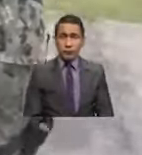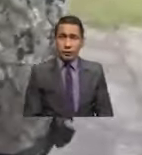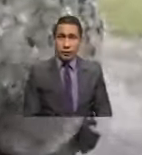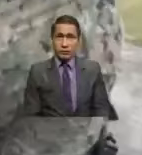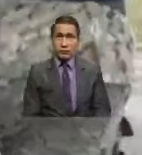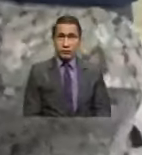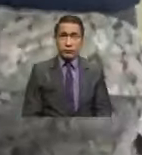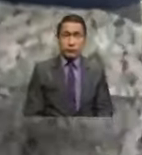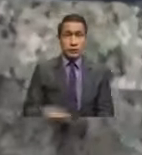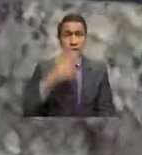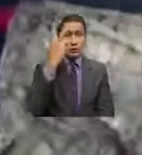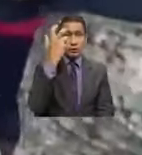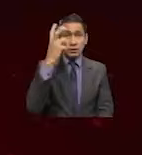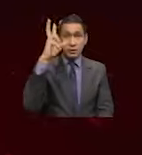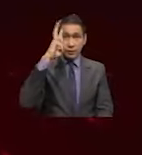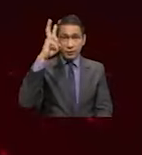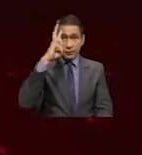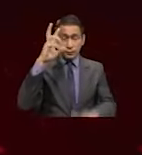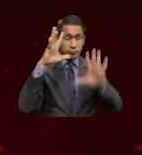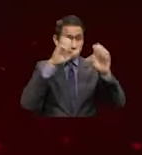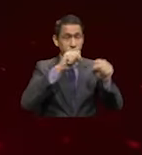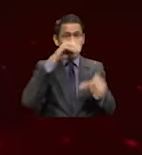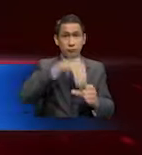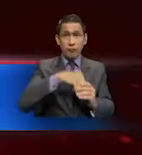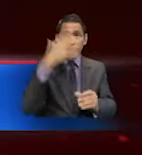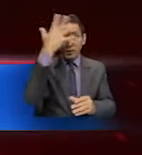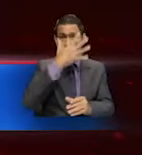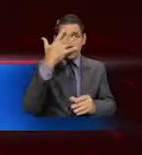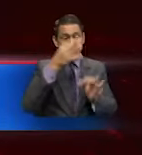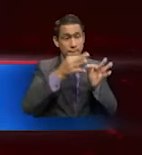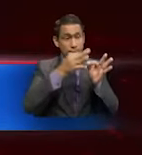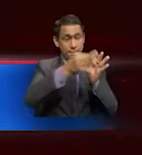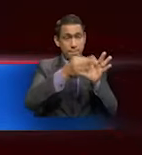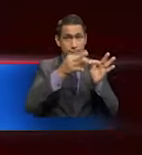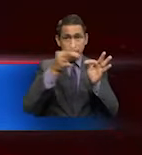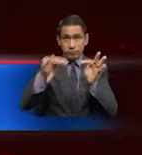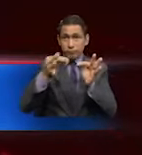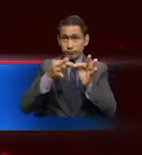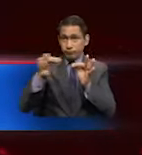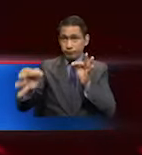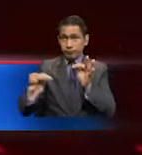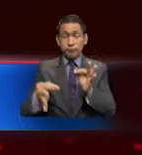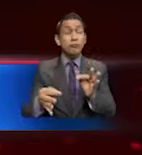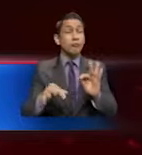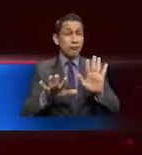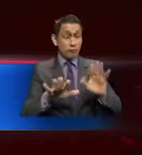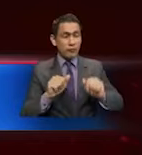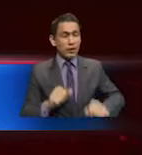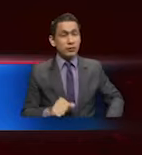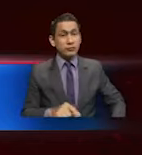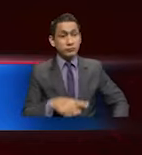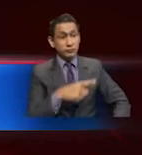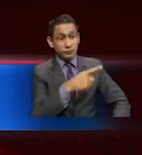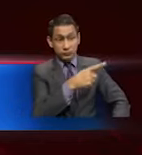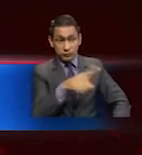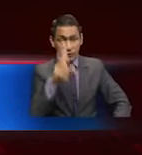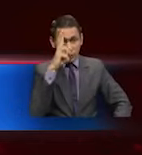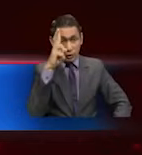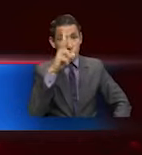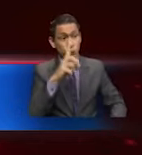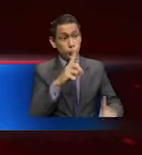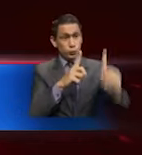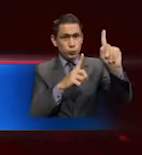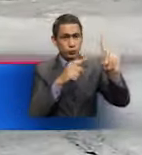13 ciudadanos fueron detenidos en los cantones de Esmeraldas, Quinindé y Río Verde. Entre los detenidos se encuentra un miembro de una